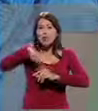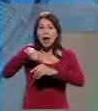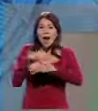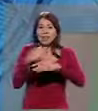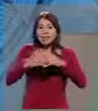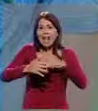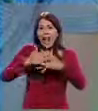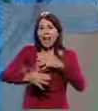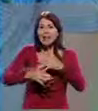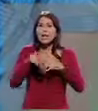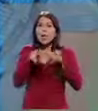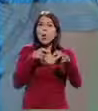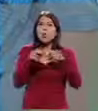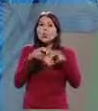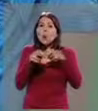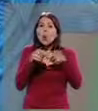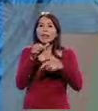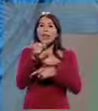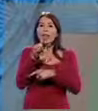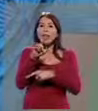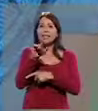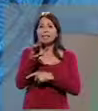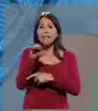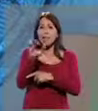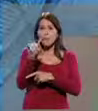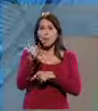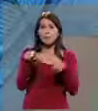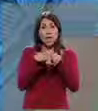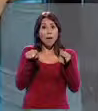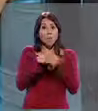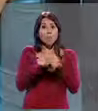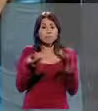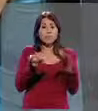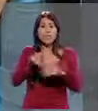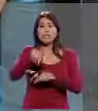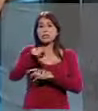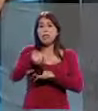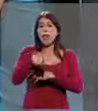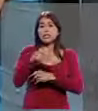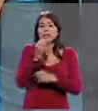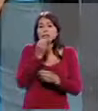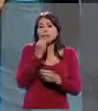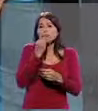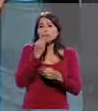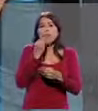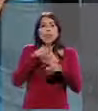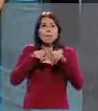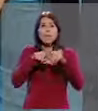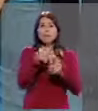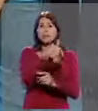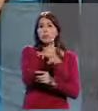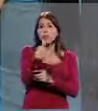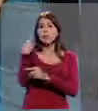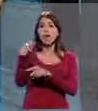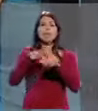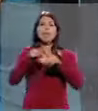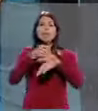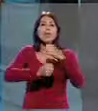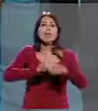glicémico de los medicamentos que tengan y también las necesidades nutricionales de de cada persona varían Según su sexo su edad